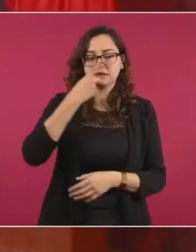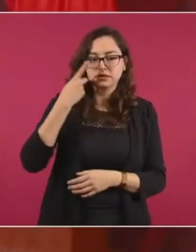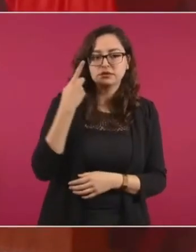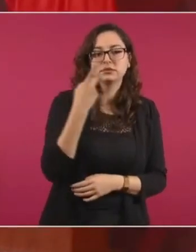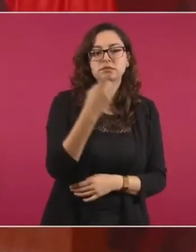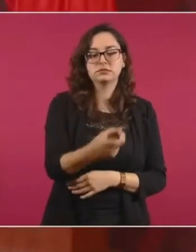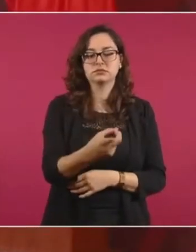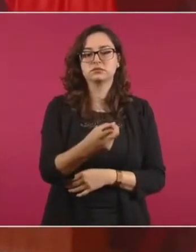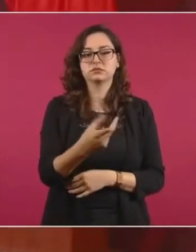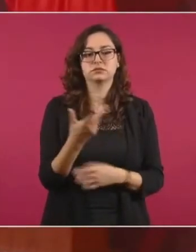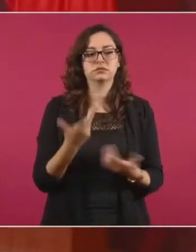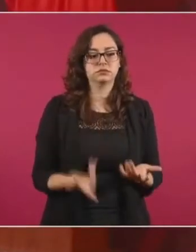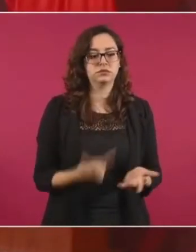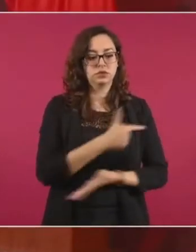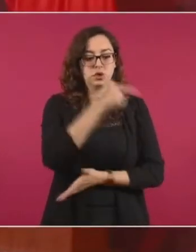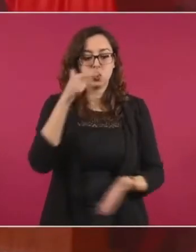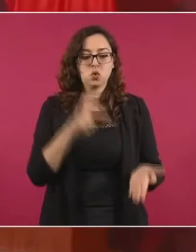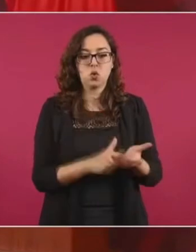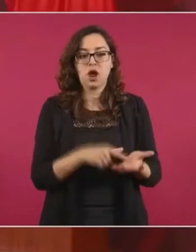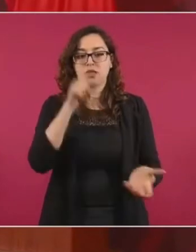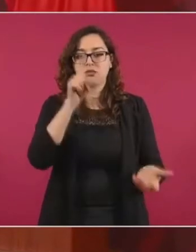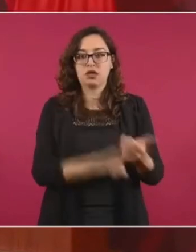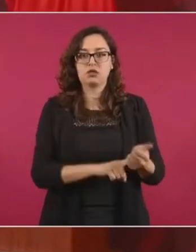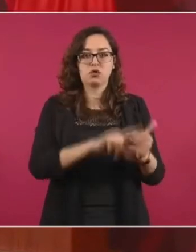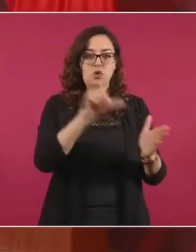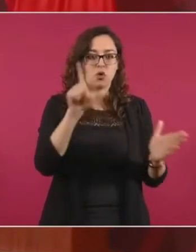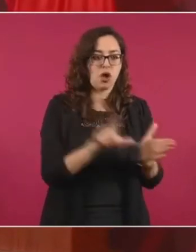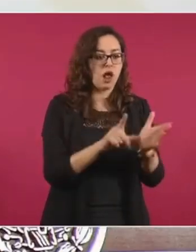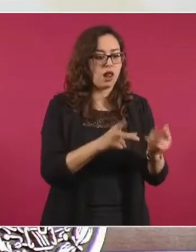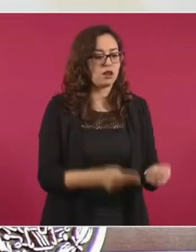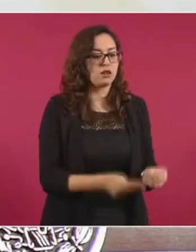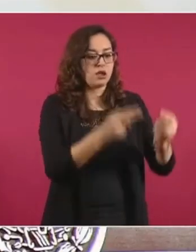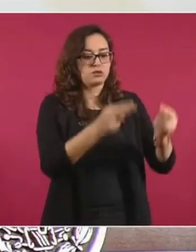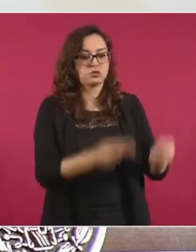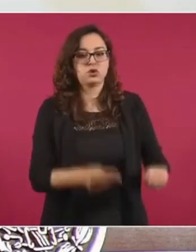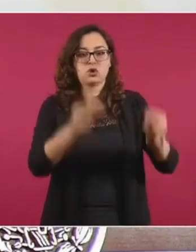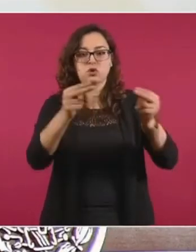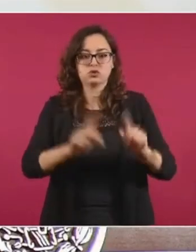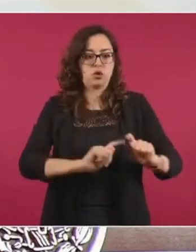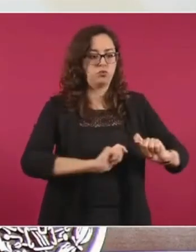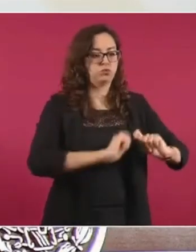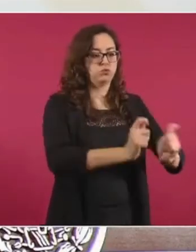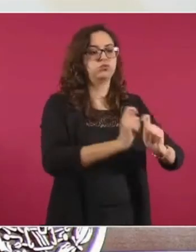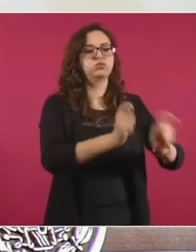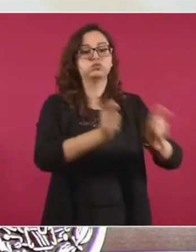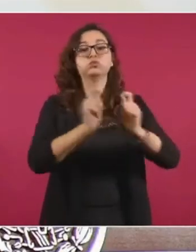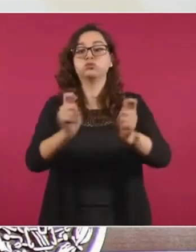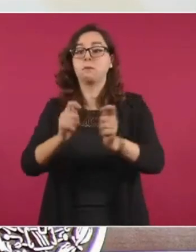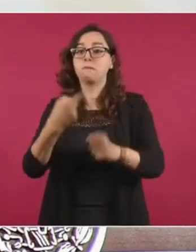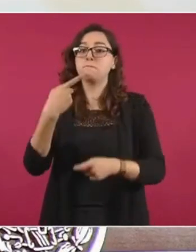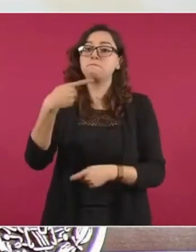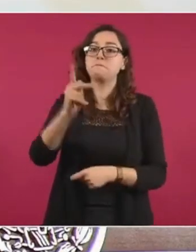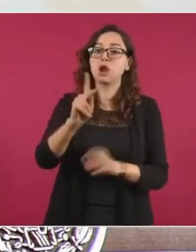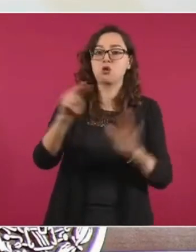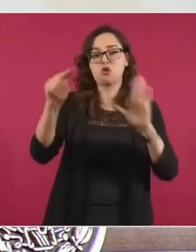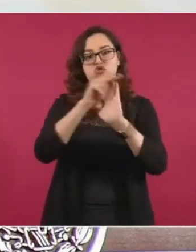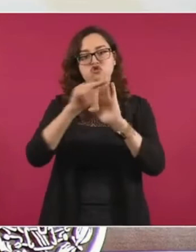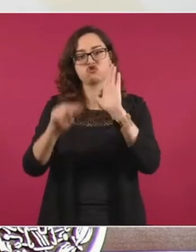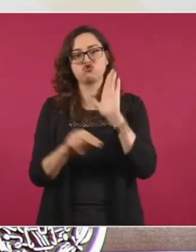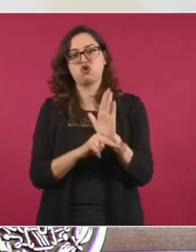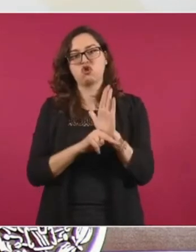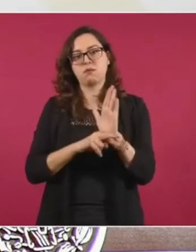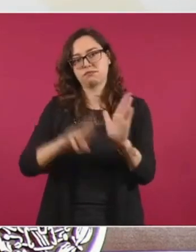en la asignación de espacios y concesiones con apego irrestricto a la normatividad. Ya lo